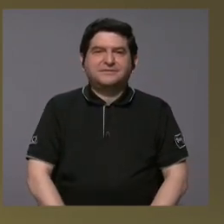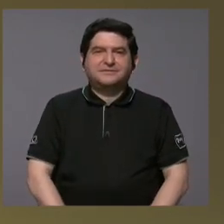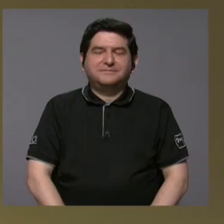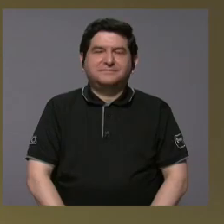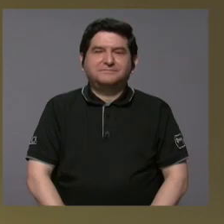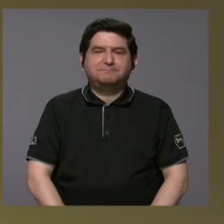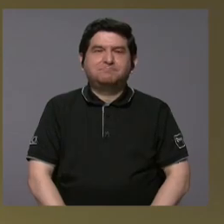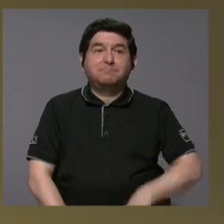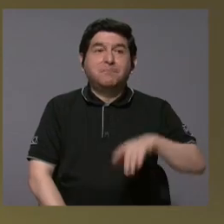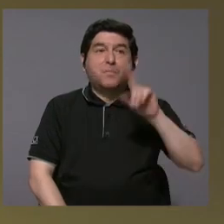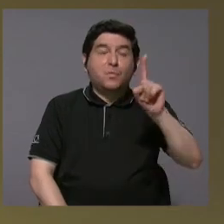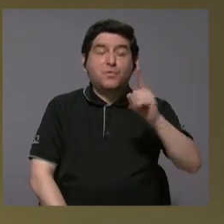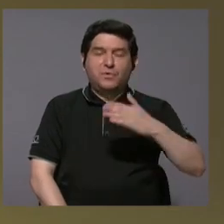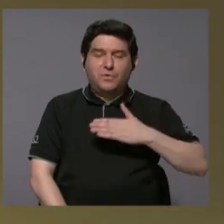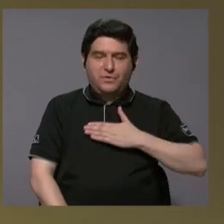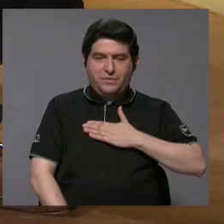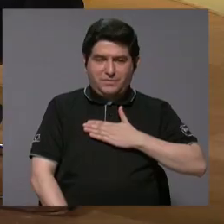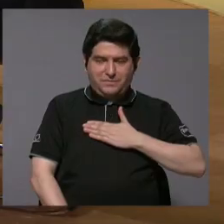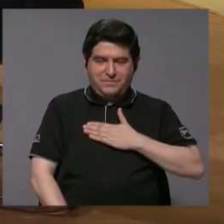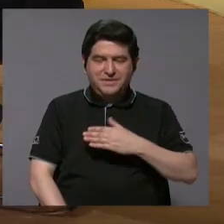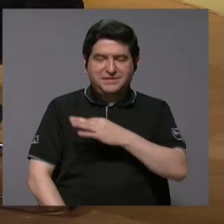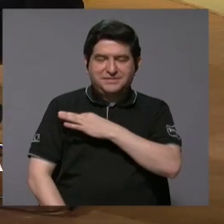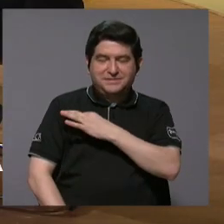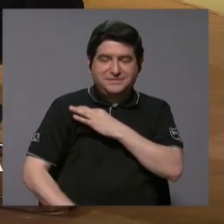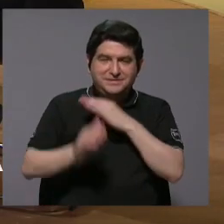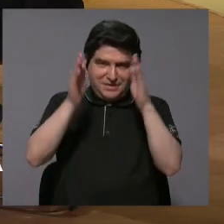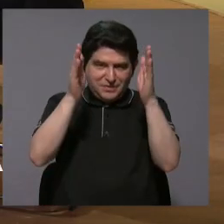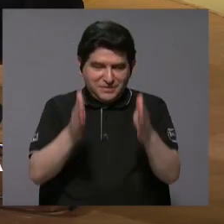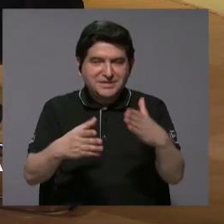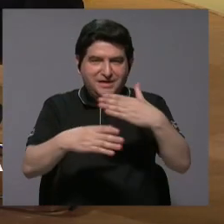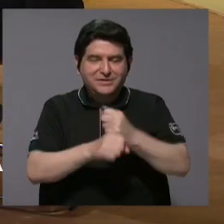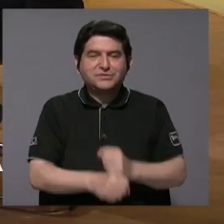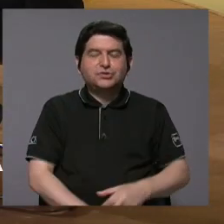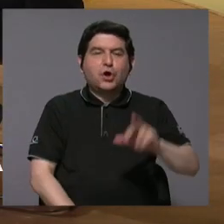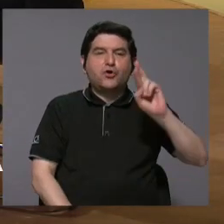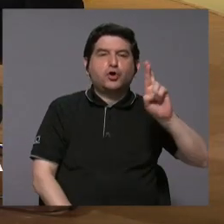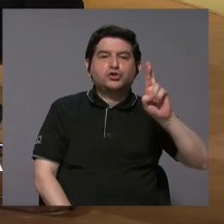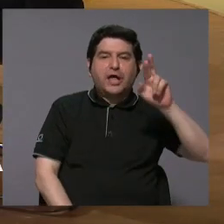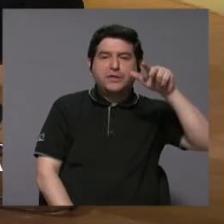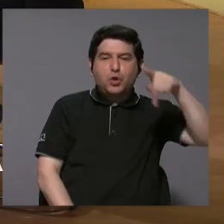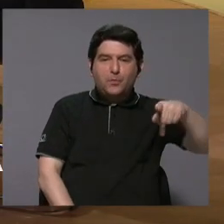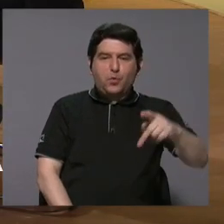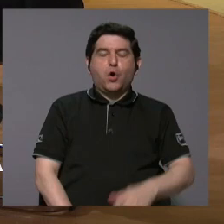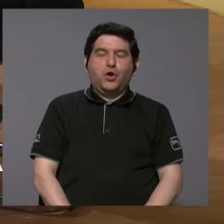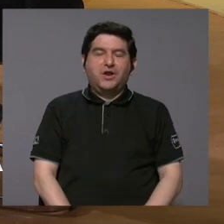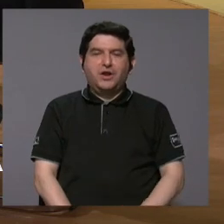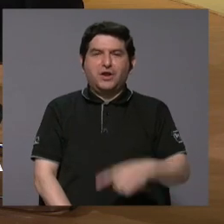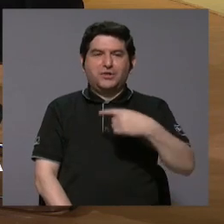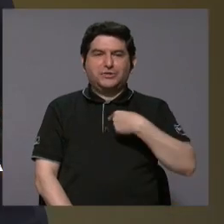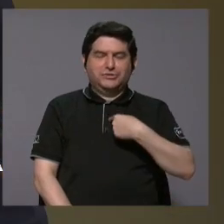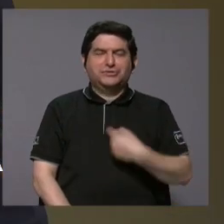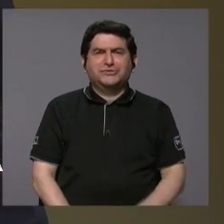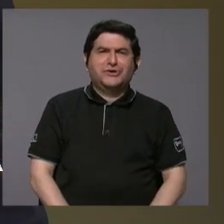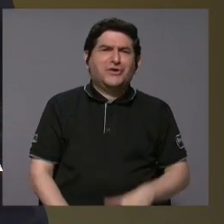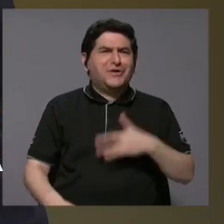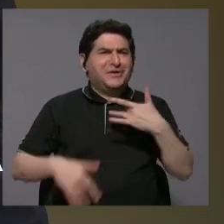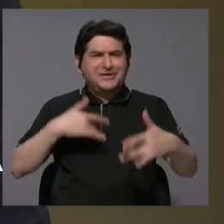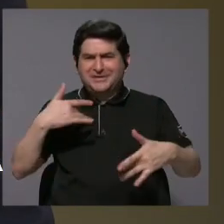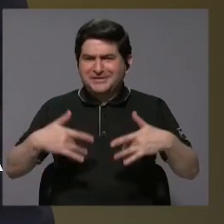de uno de mis invitados, Don Rosendo Pujol, de quien me siento